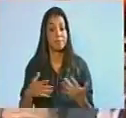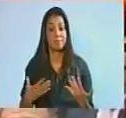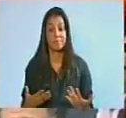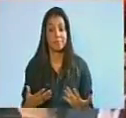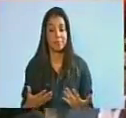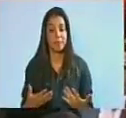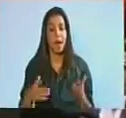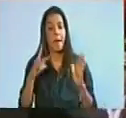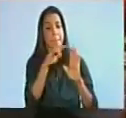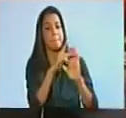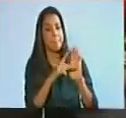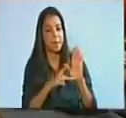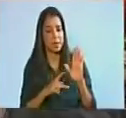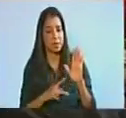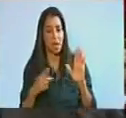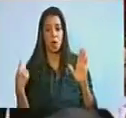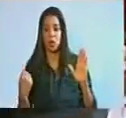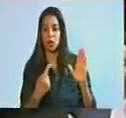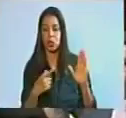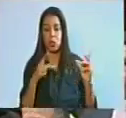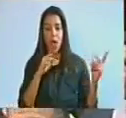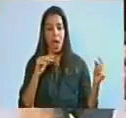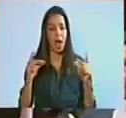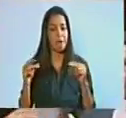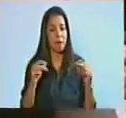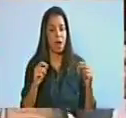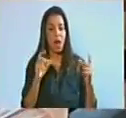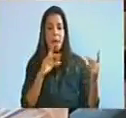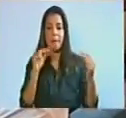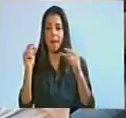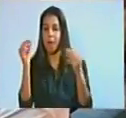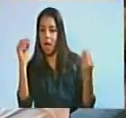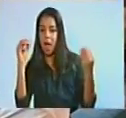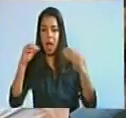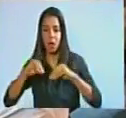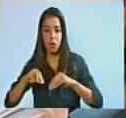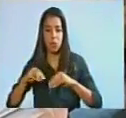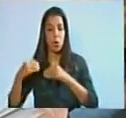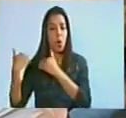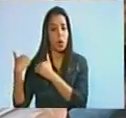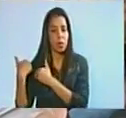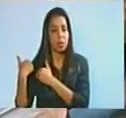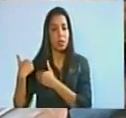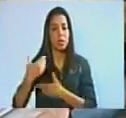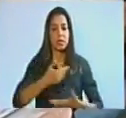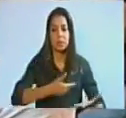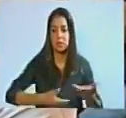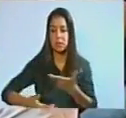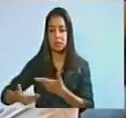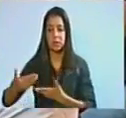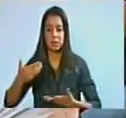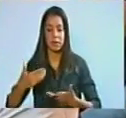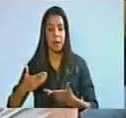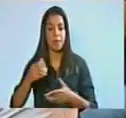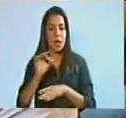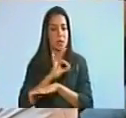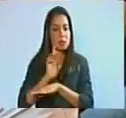los principios que hemos dicho, el diálogo, la corresponsabilidad, la